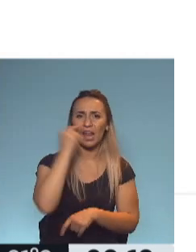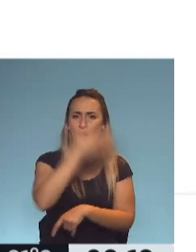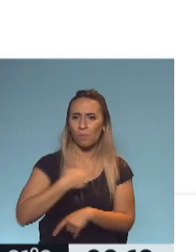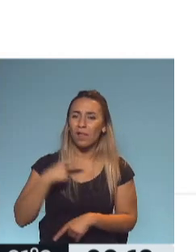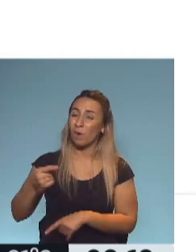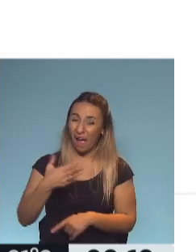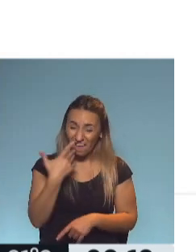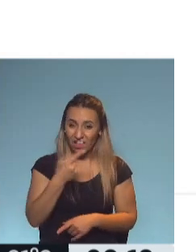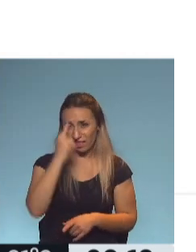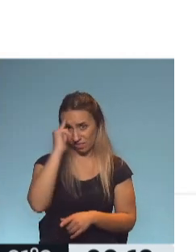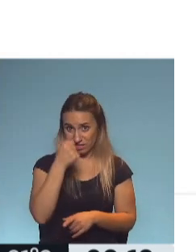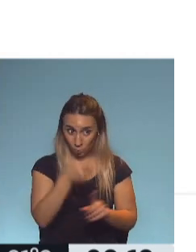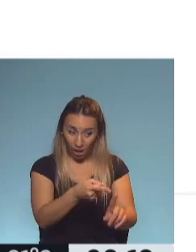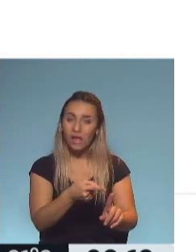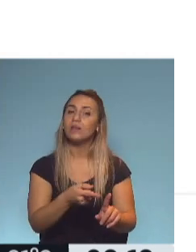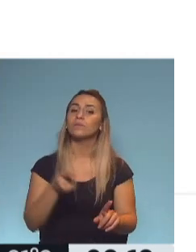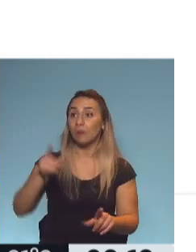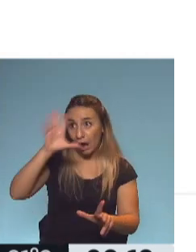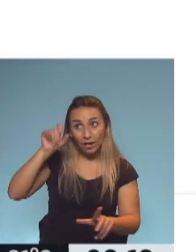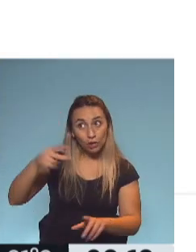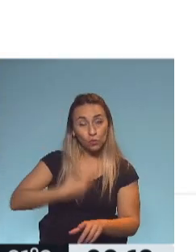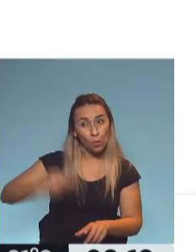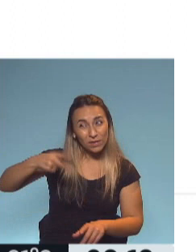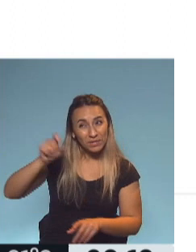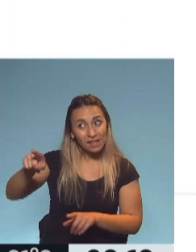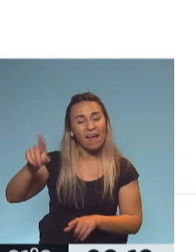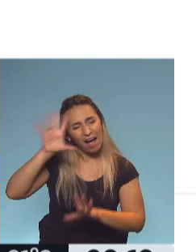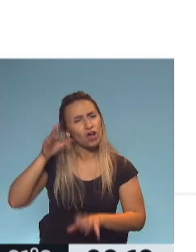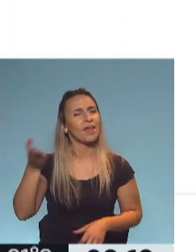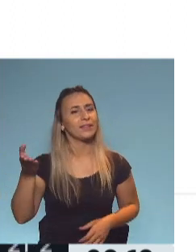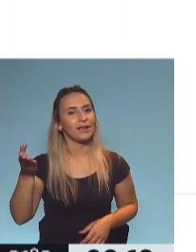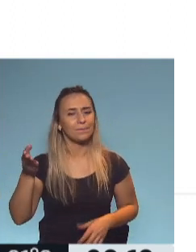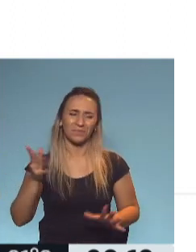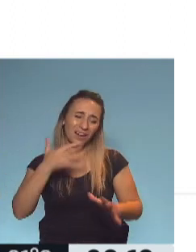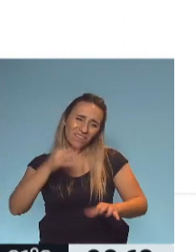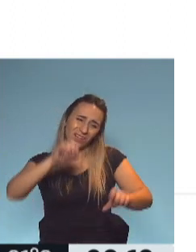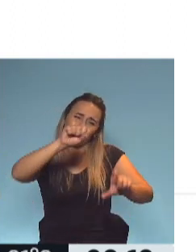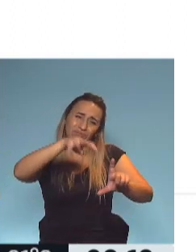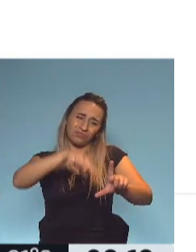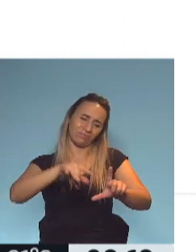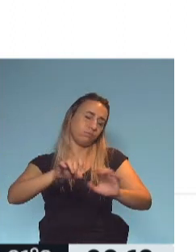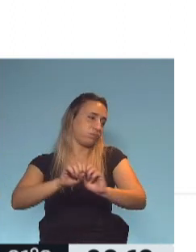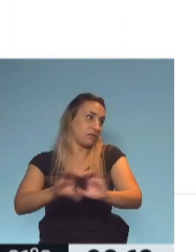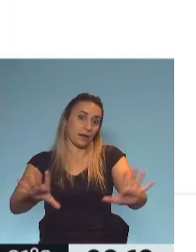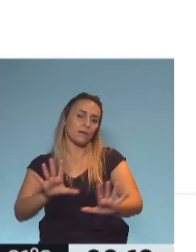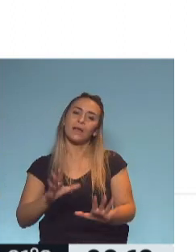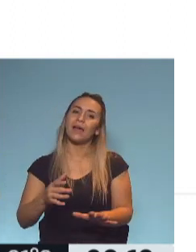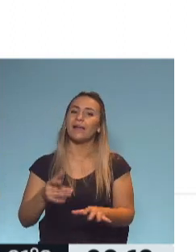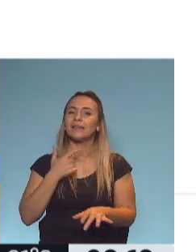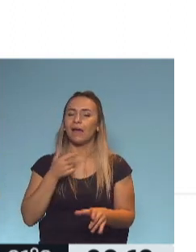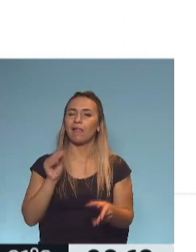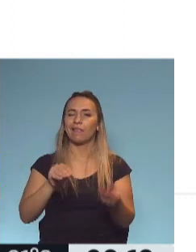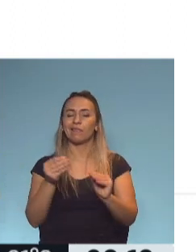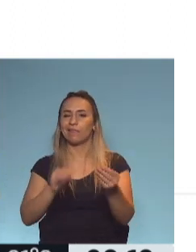recuerde su opinión sobre su vice. Bueno, un enchastre, todo junto en un... Sí. tiene cierto talento para meter un montón de información en pocos